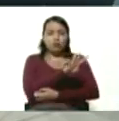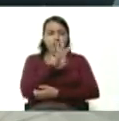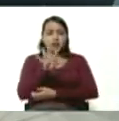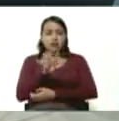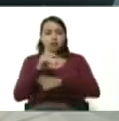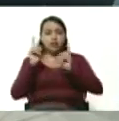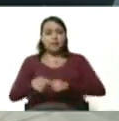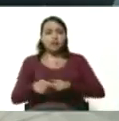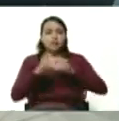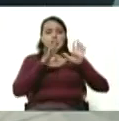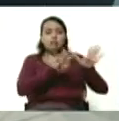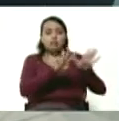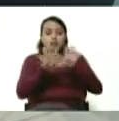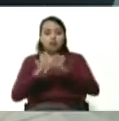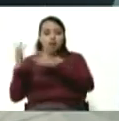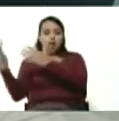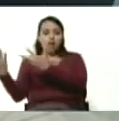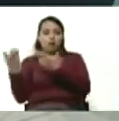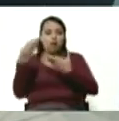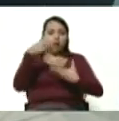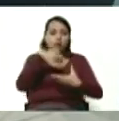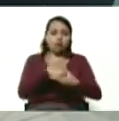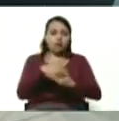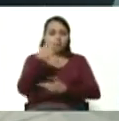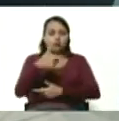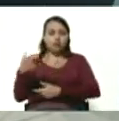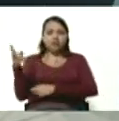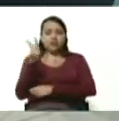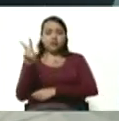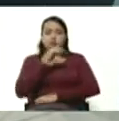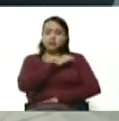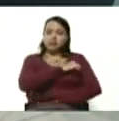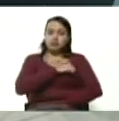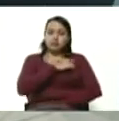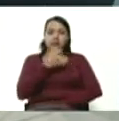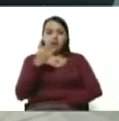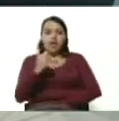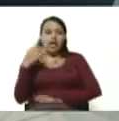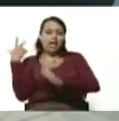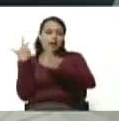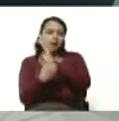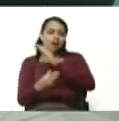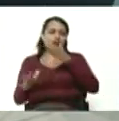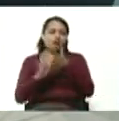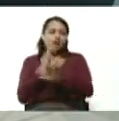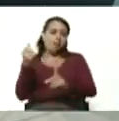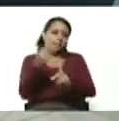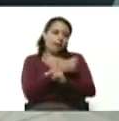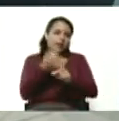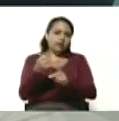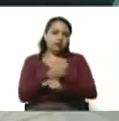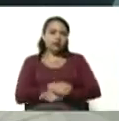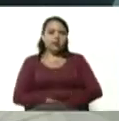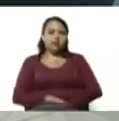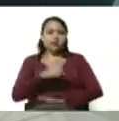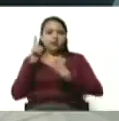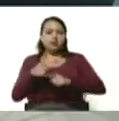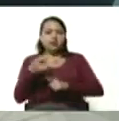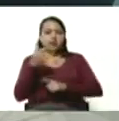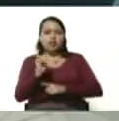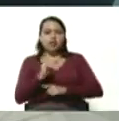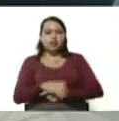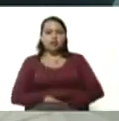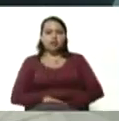99 casos importados de esos venezolanos que lamentablemente vienen huyendo de la xenofobia, del maltrato, y que también traen consigo